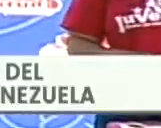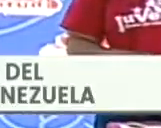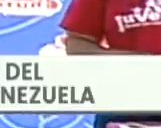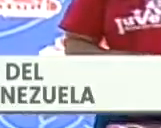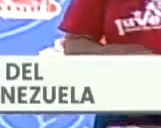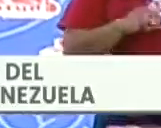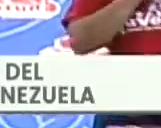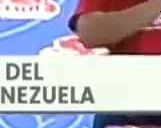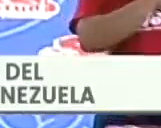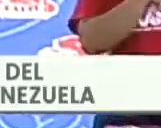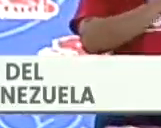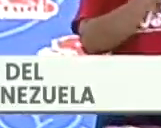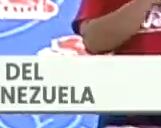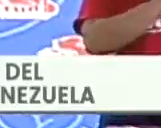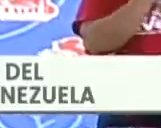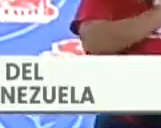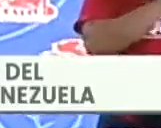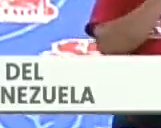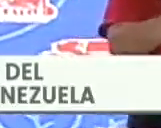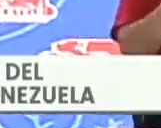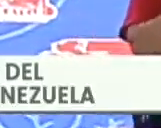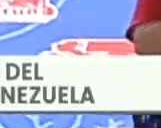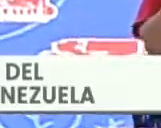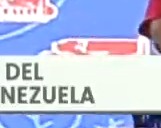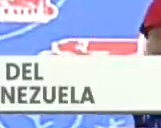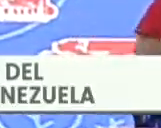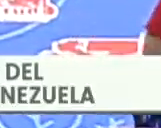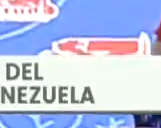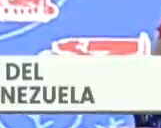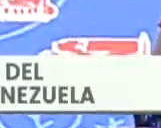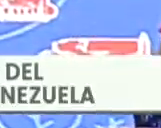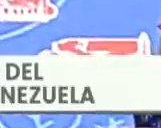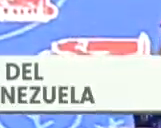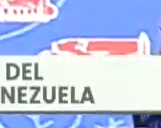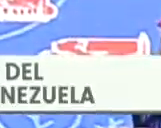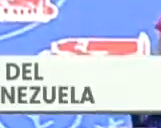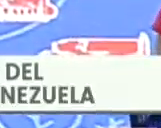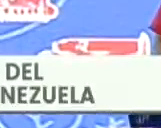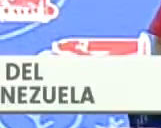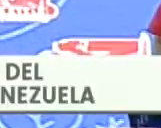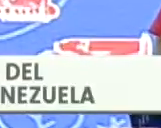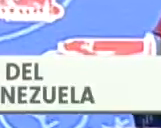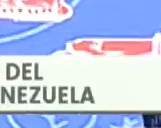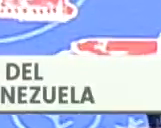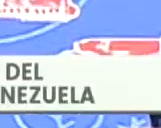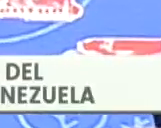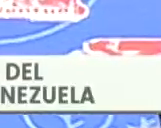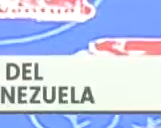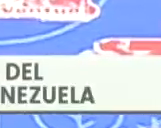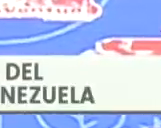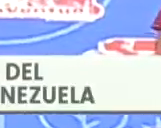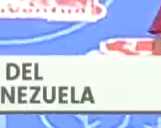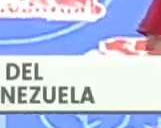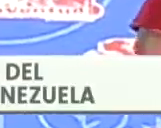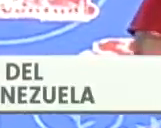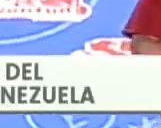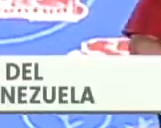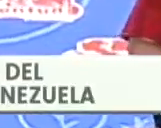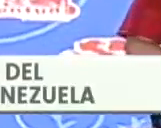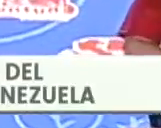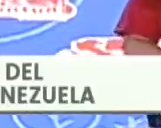aquí está, esta es juventud en PSUE. Aquí está, esta es juventud en PSUE.